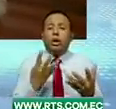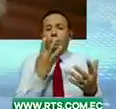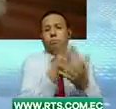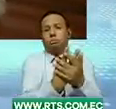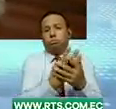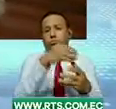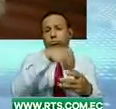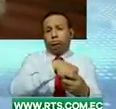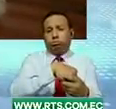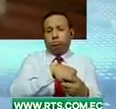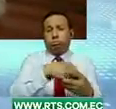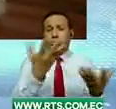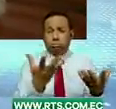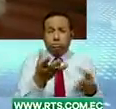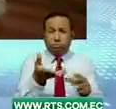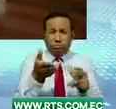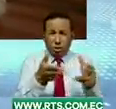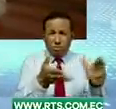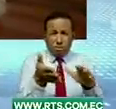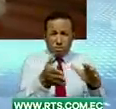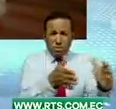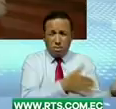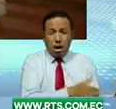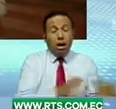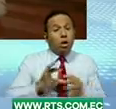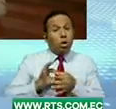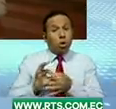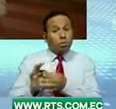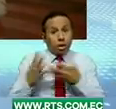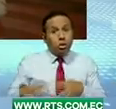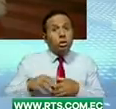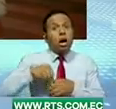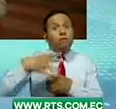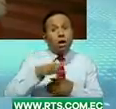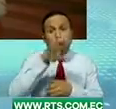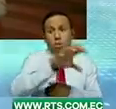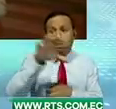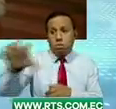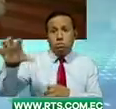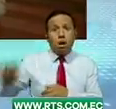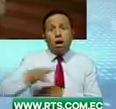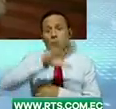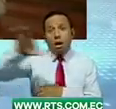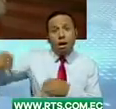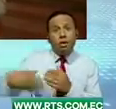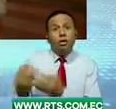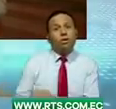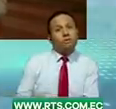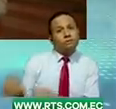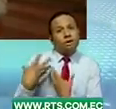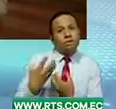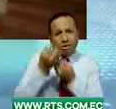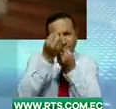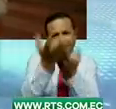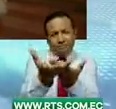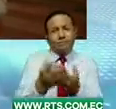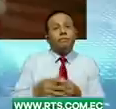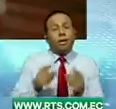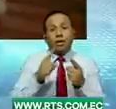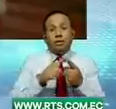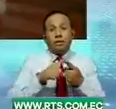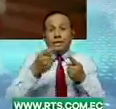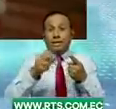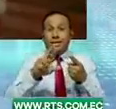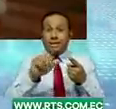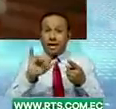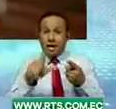Litoral. Nuestros compañeros se encuentran ya en exteriores con toda la información. Charlie Pisa desde la cárcel